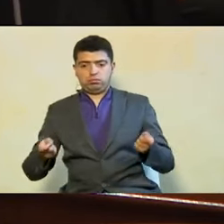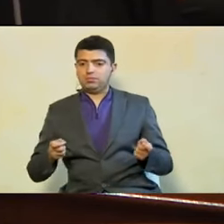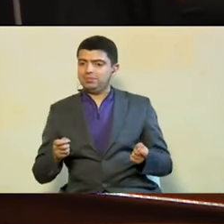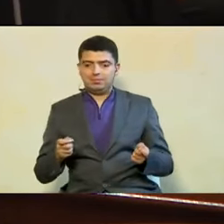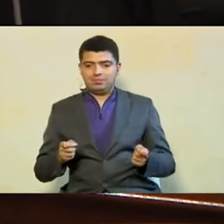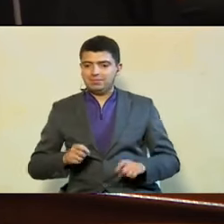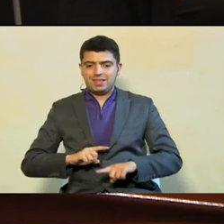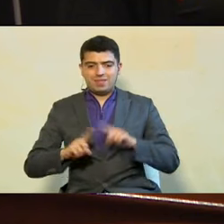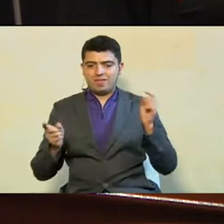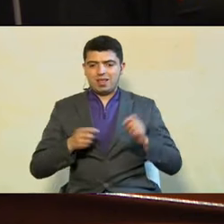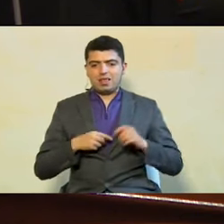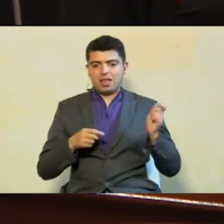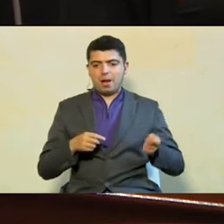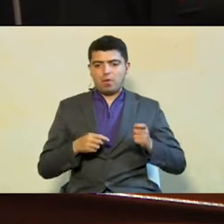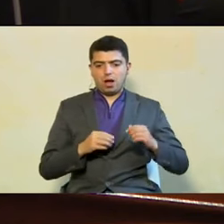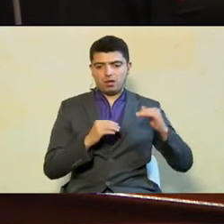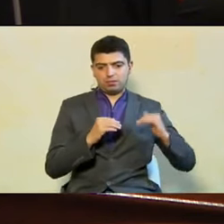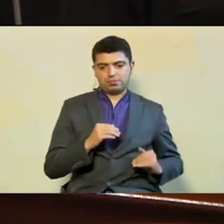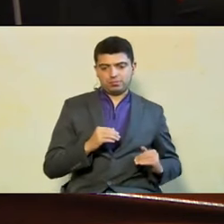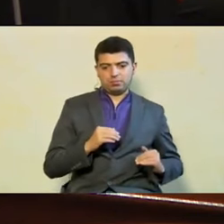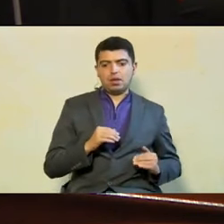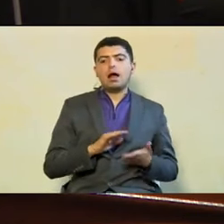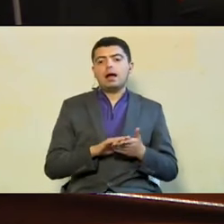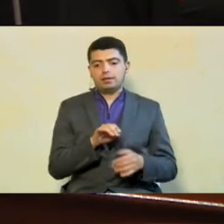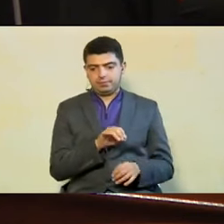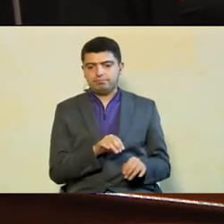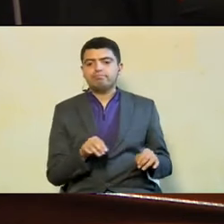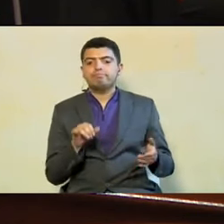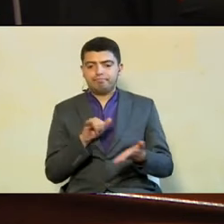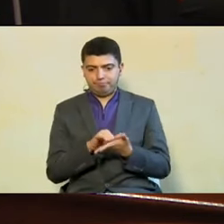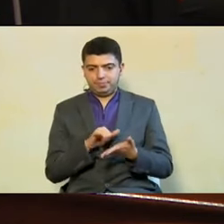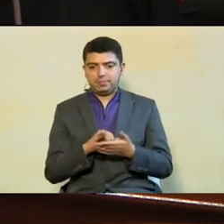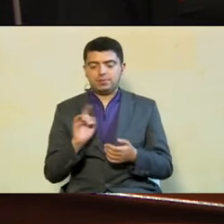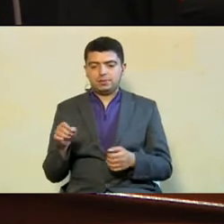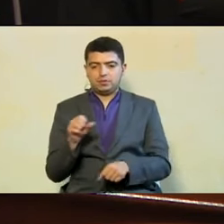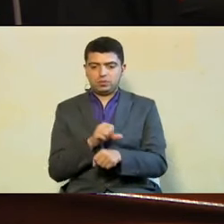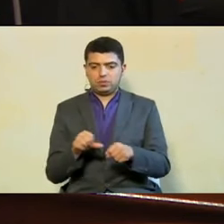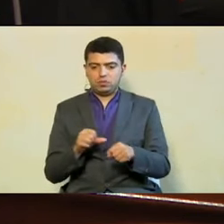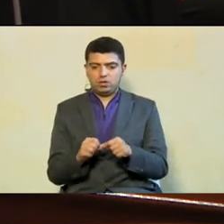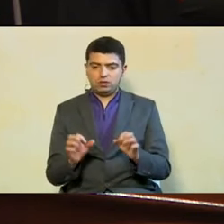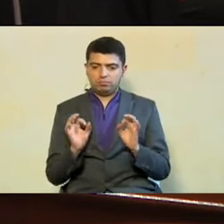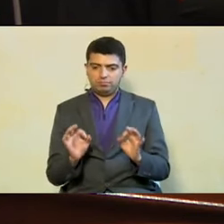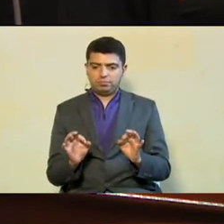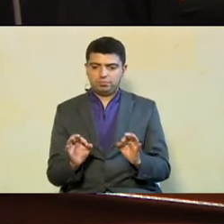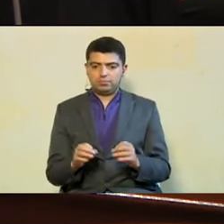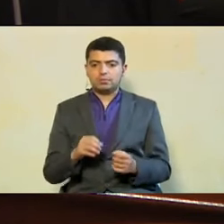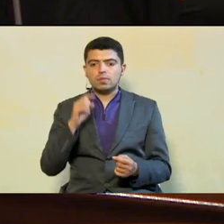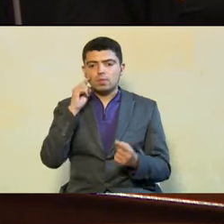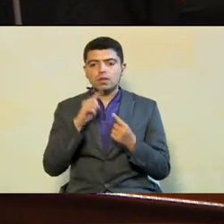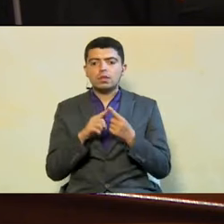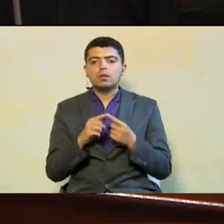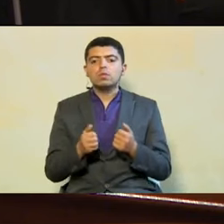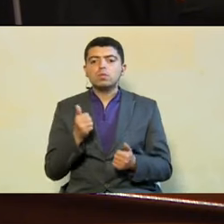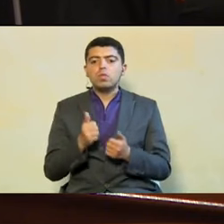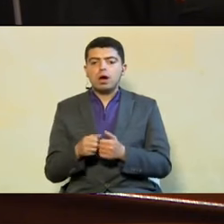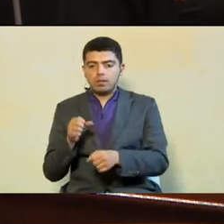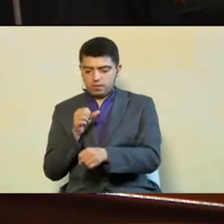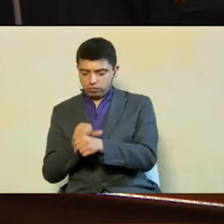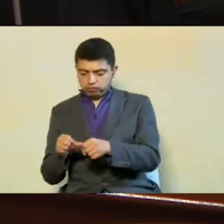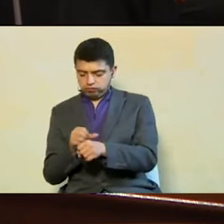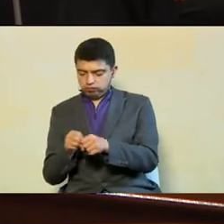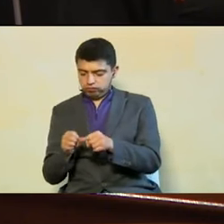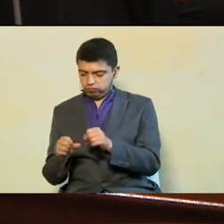Pues eso pasa en este proyecto de cirugías seguras qué se quiere cirugías seguras zapatero a sus